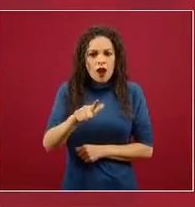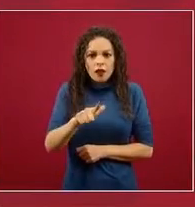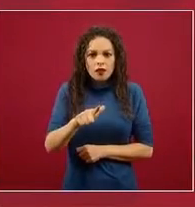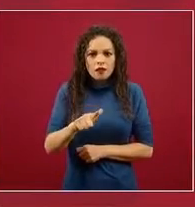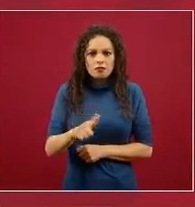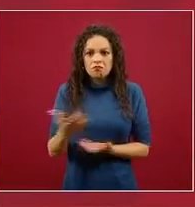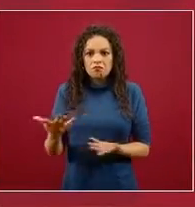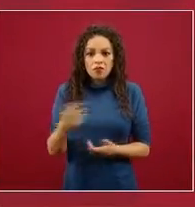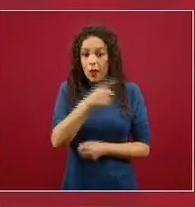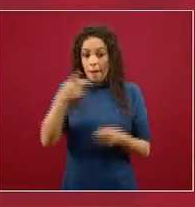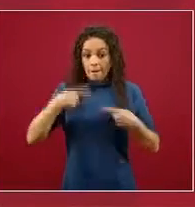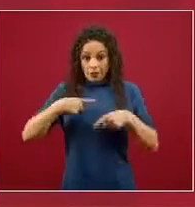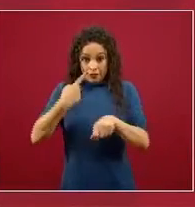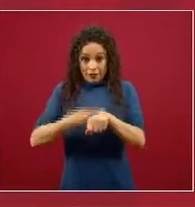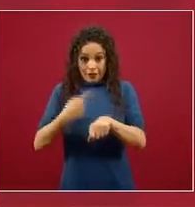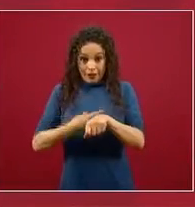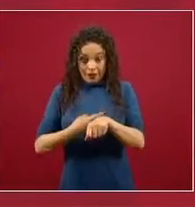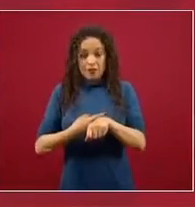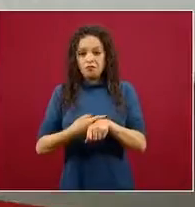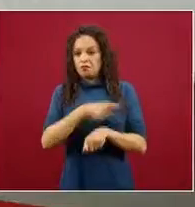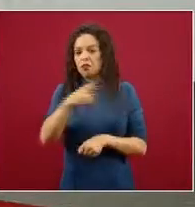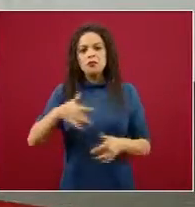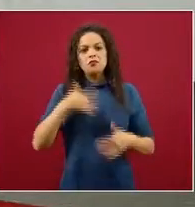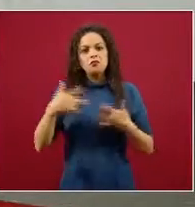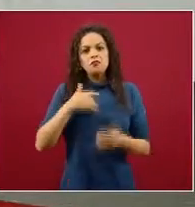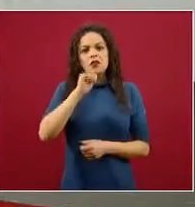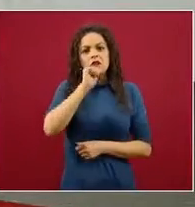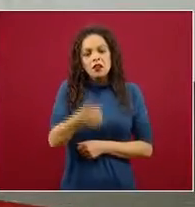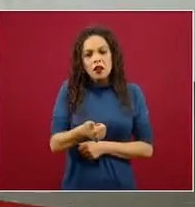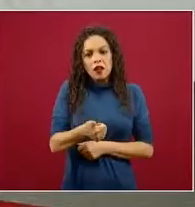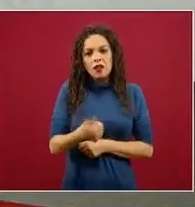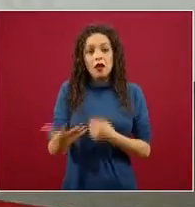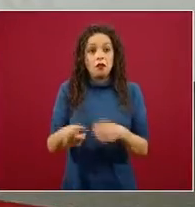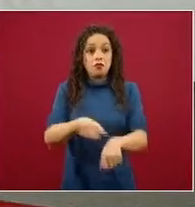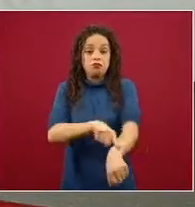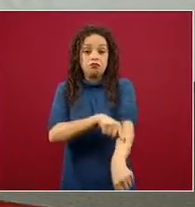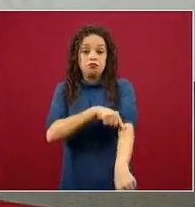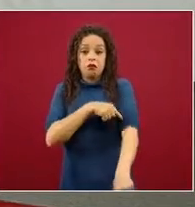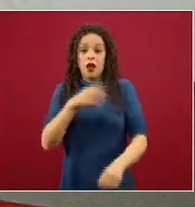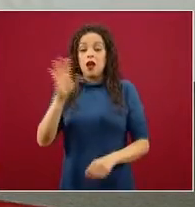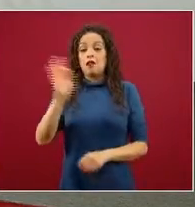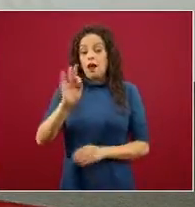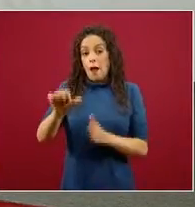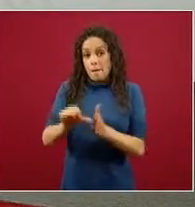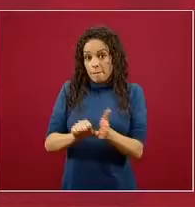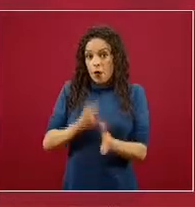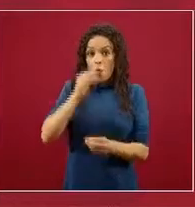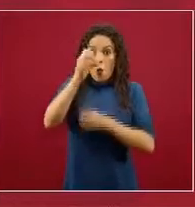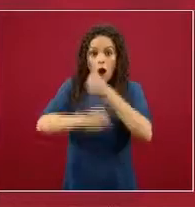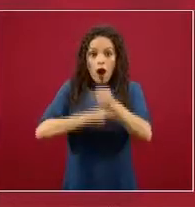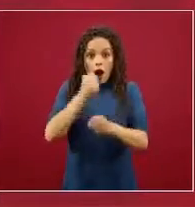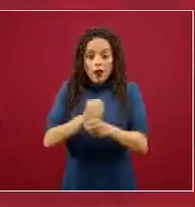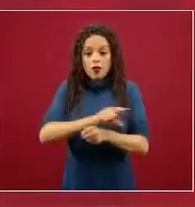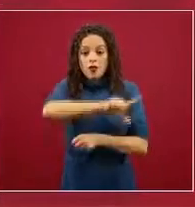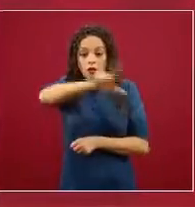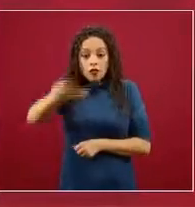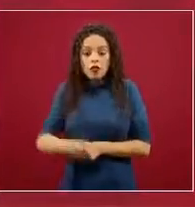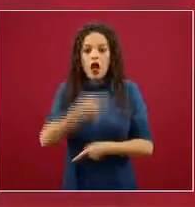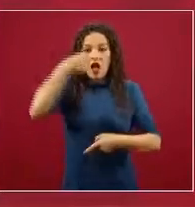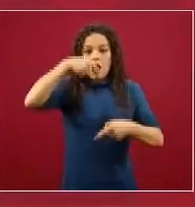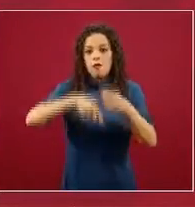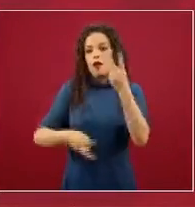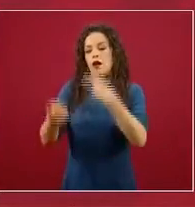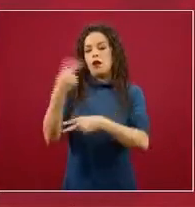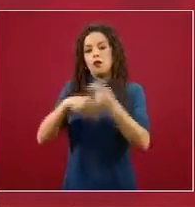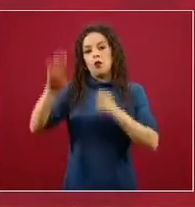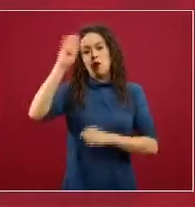tienen y progresivamente a lo largo de meses o quizá años empieza a causar daños. La diabetes